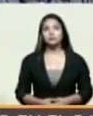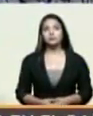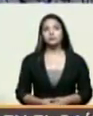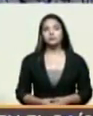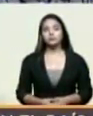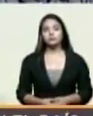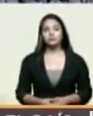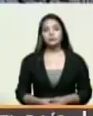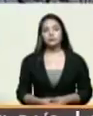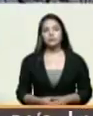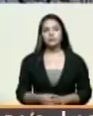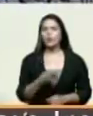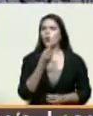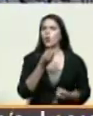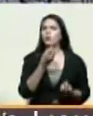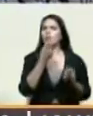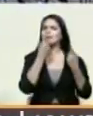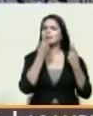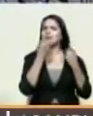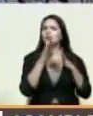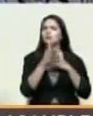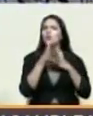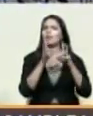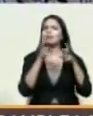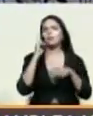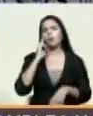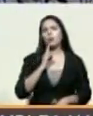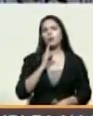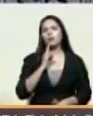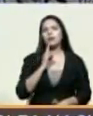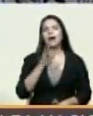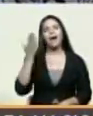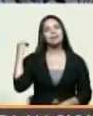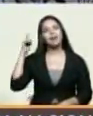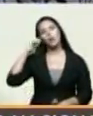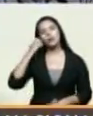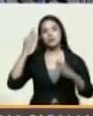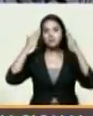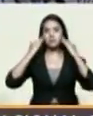Entonces, nos vendieron ellos a Cristóbal Colón,